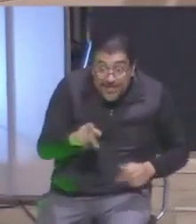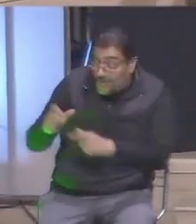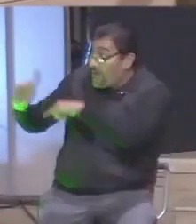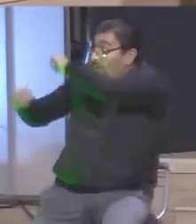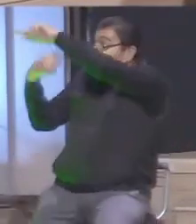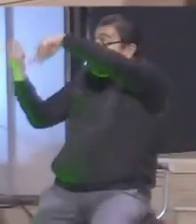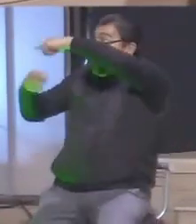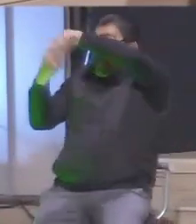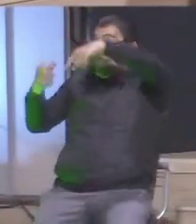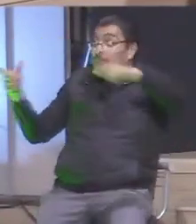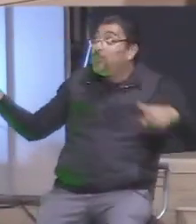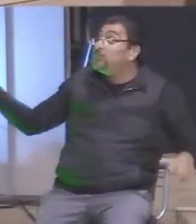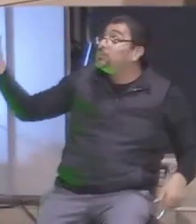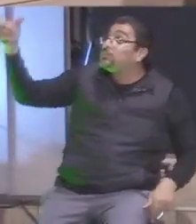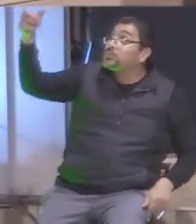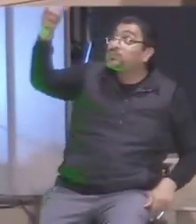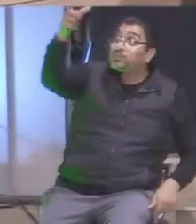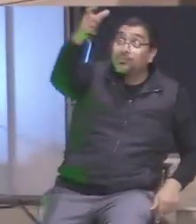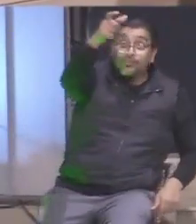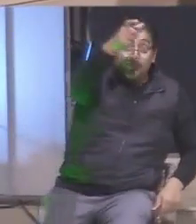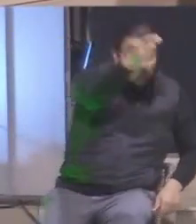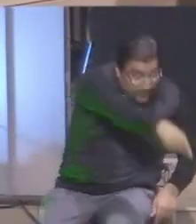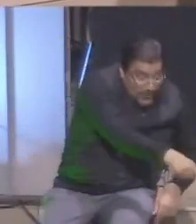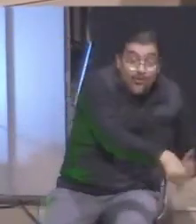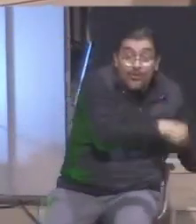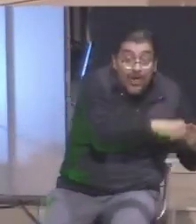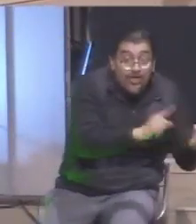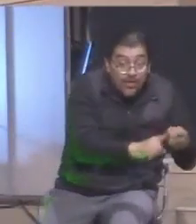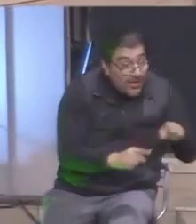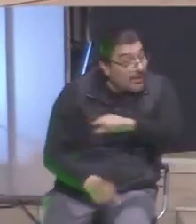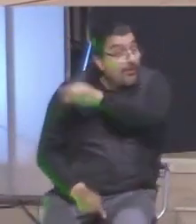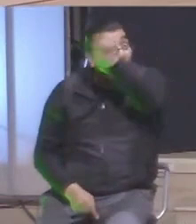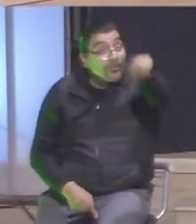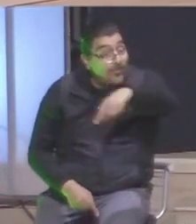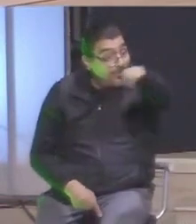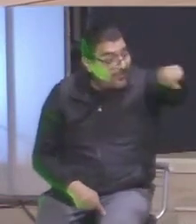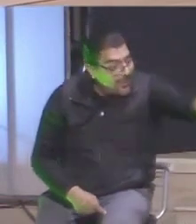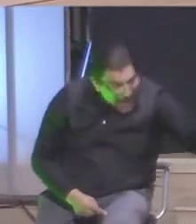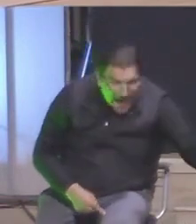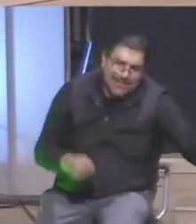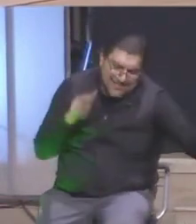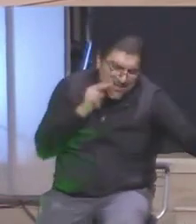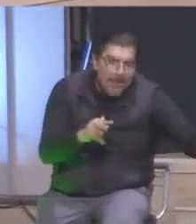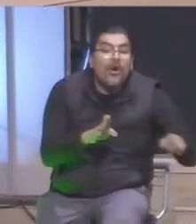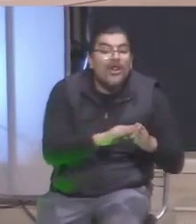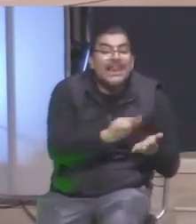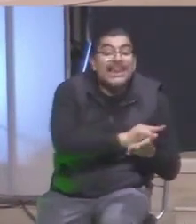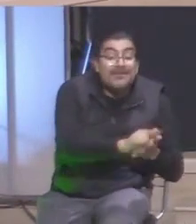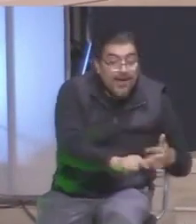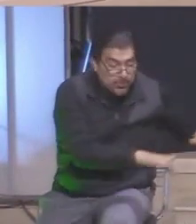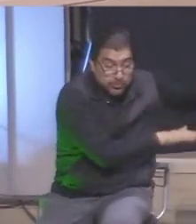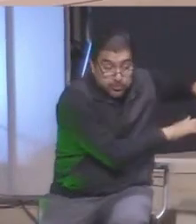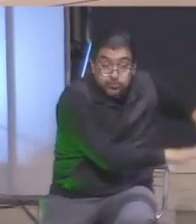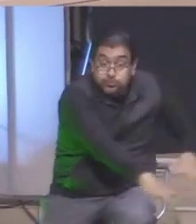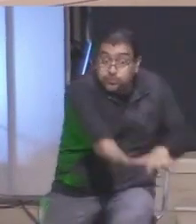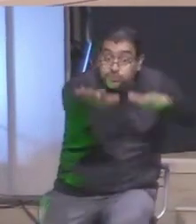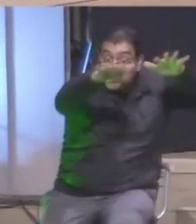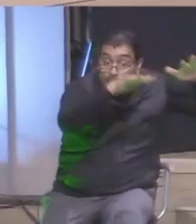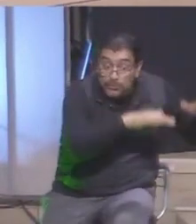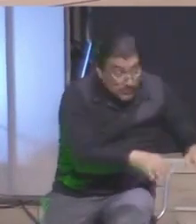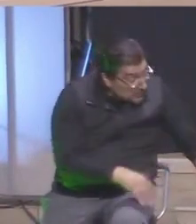cae en el agua tú no ves dónde cayó Claro si es una alberca Sí una piscina así pero en un